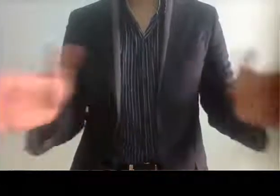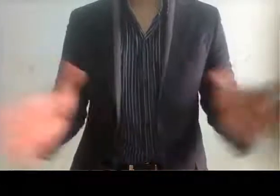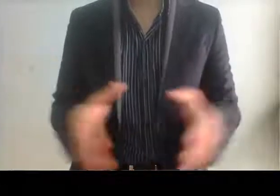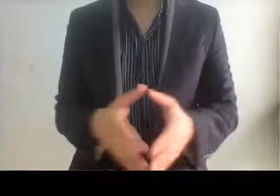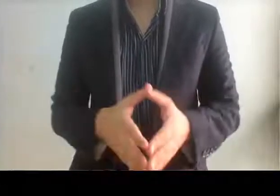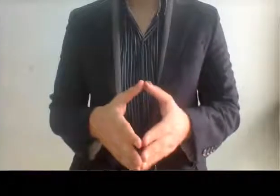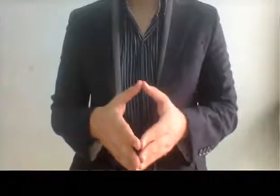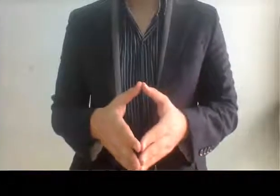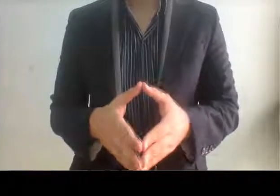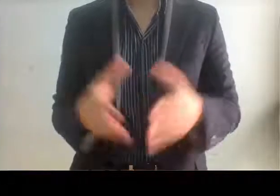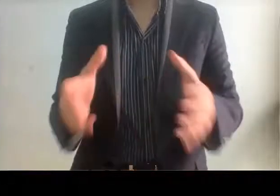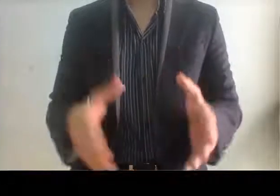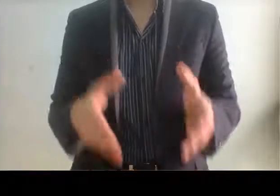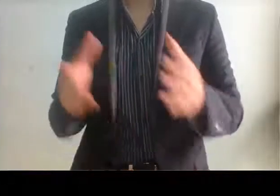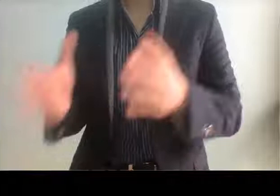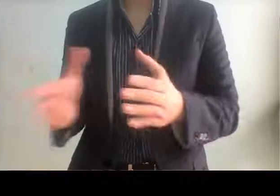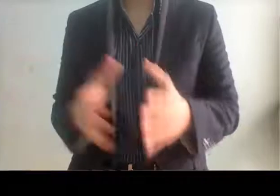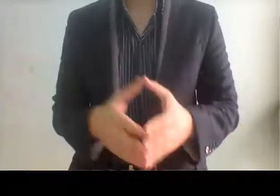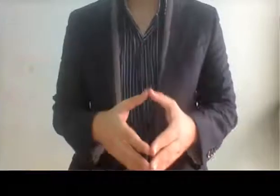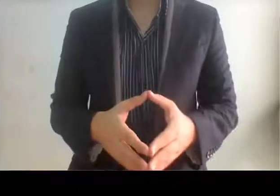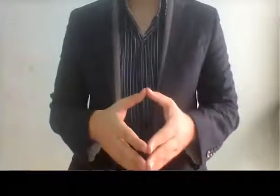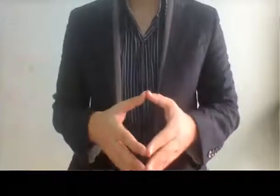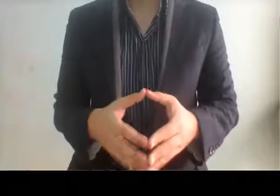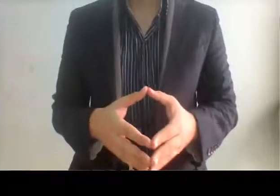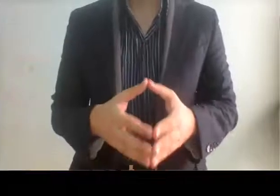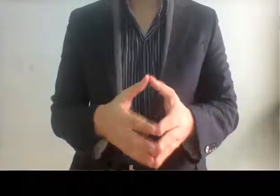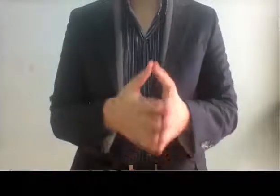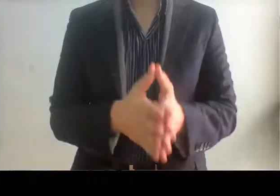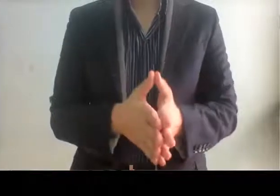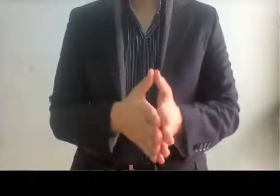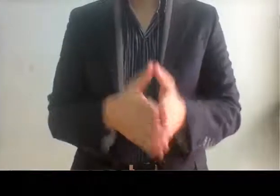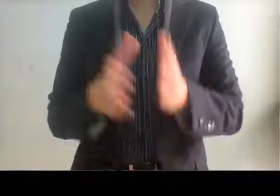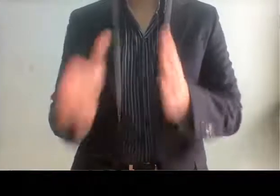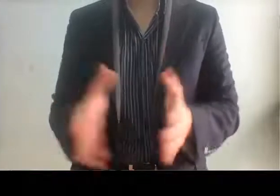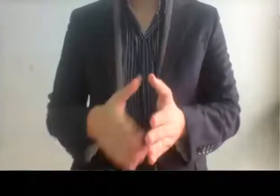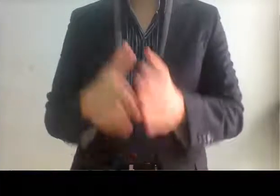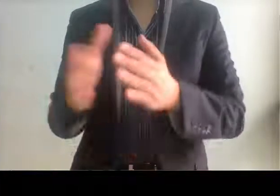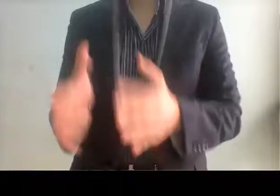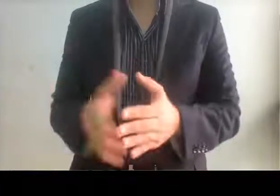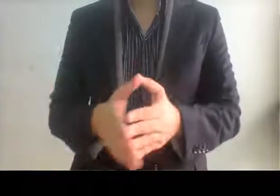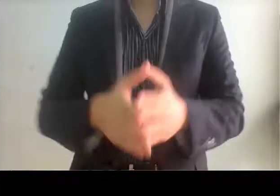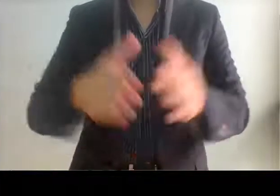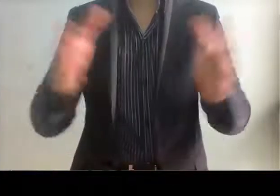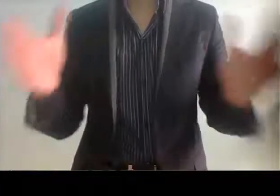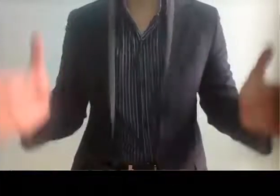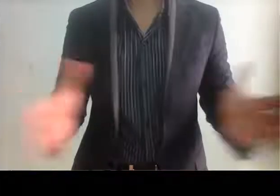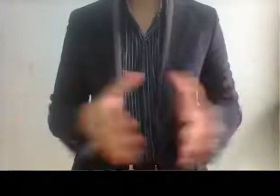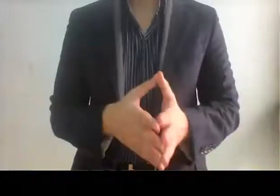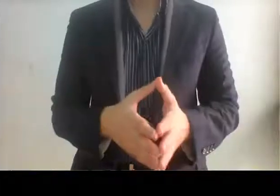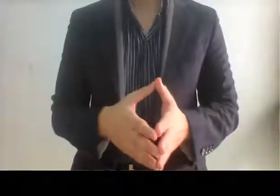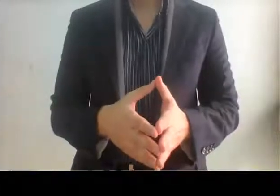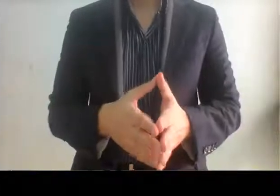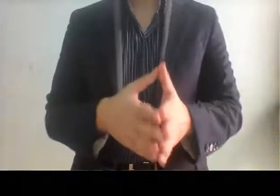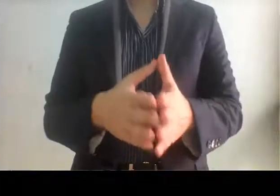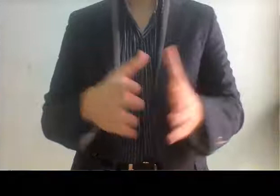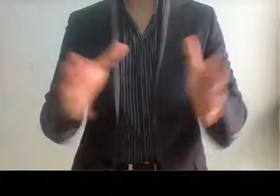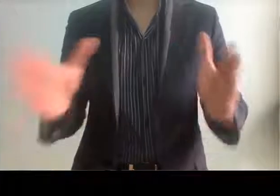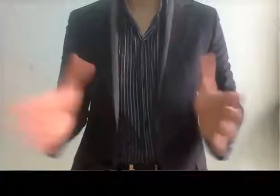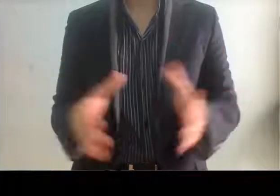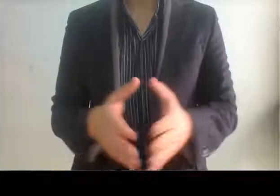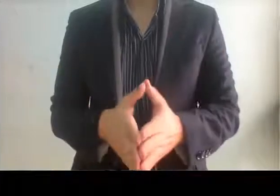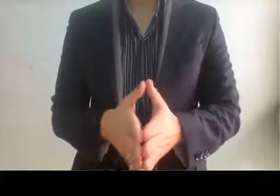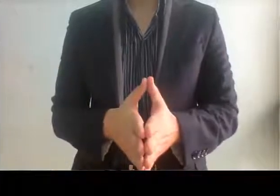el CONACYT no hubiera hecho nada, porque esos otros candidatos piensan que comprar elementos al extranjero es lo mejor del mundo, que